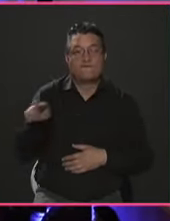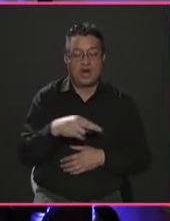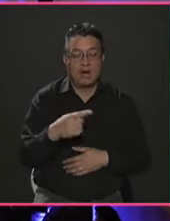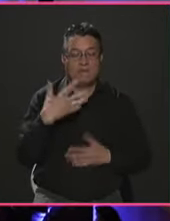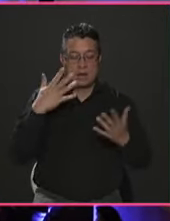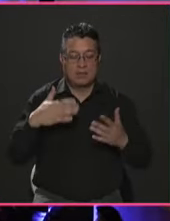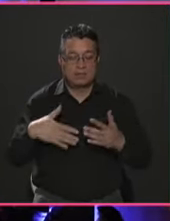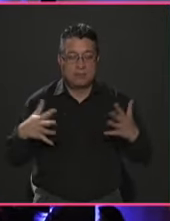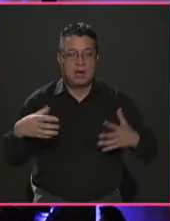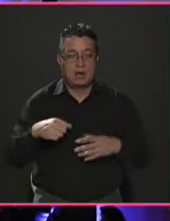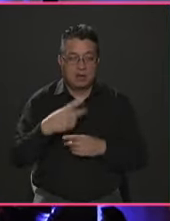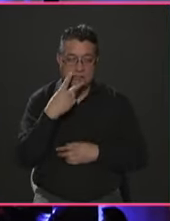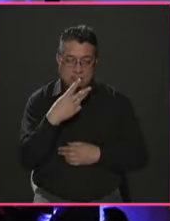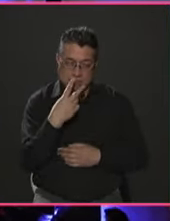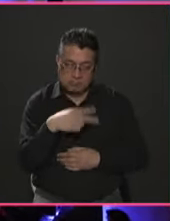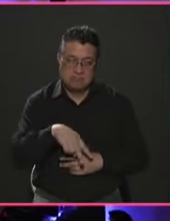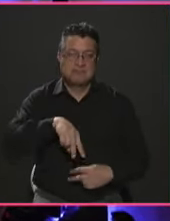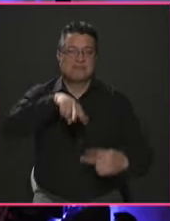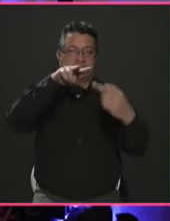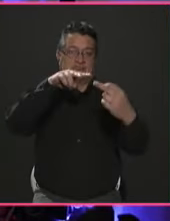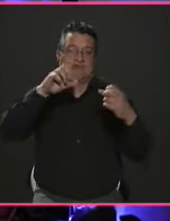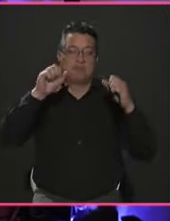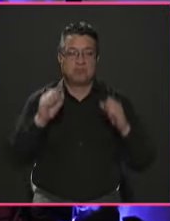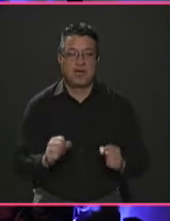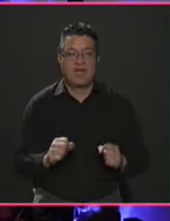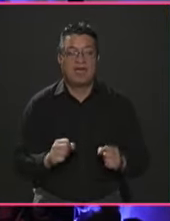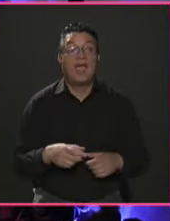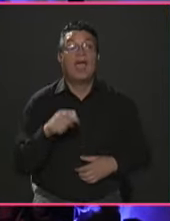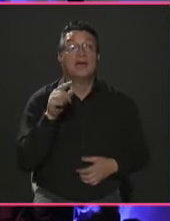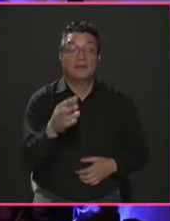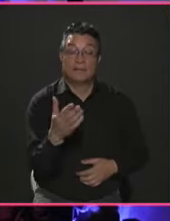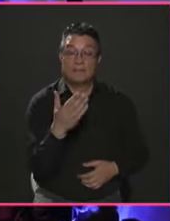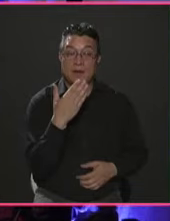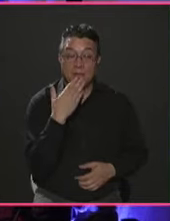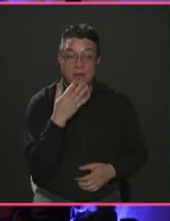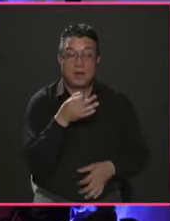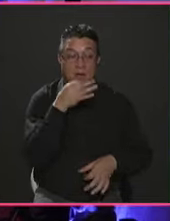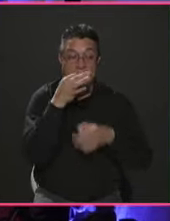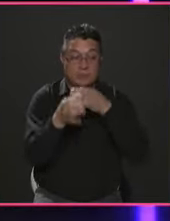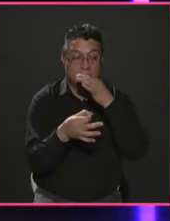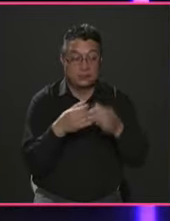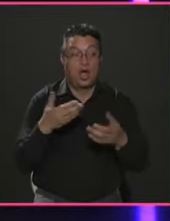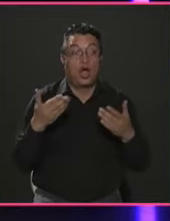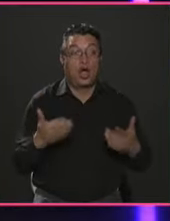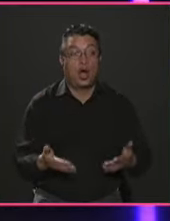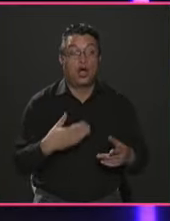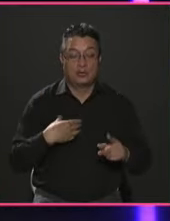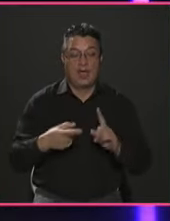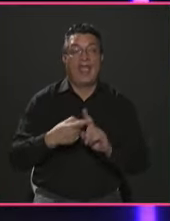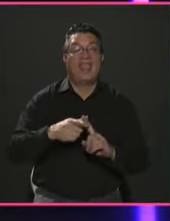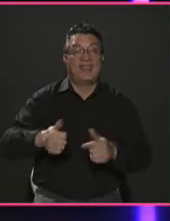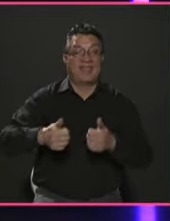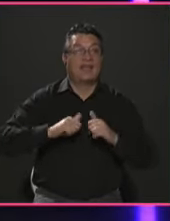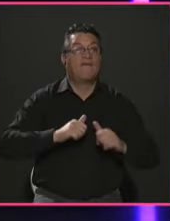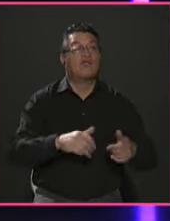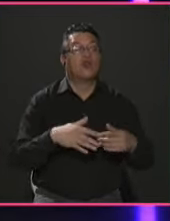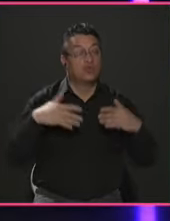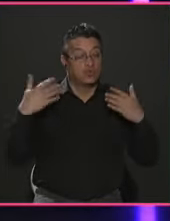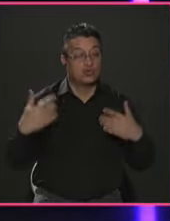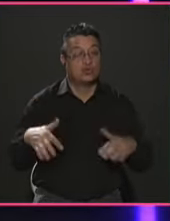mentón del mismo modo quisiéramos señalar que hoy día estamos también frente a un desafío enorme